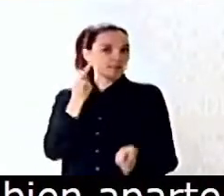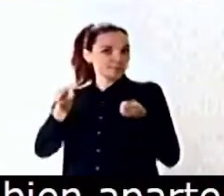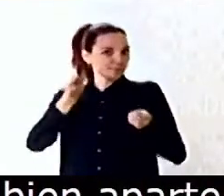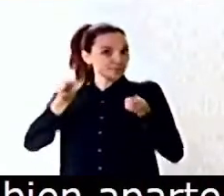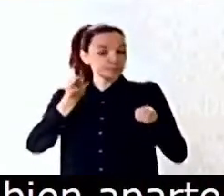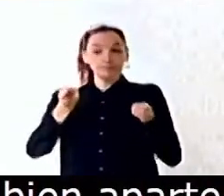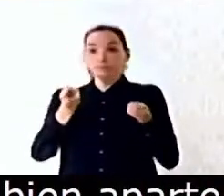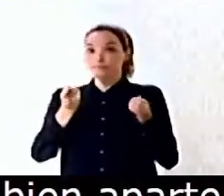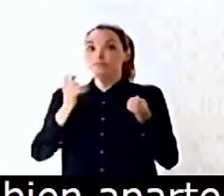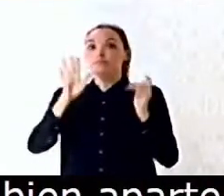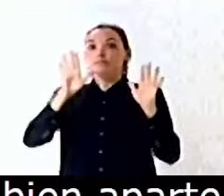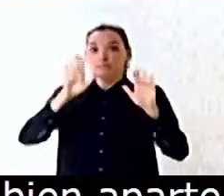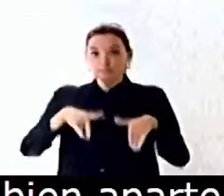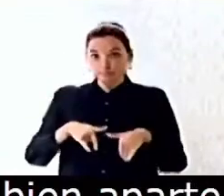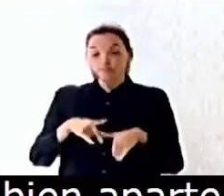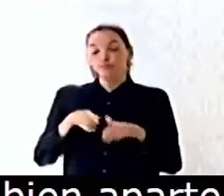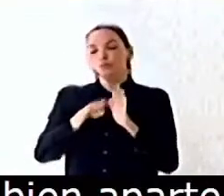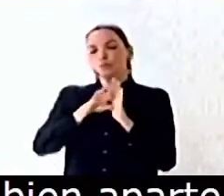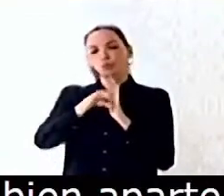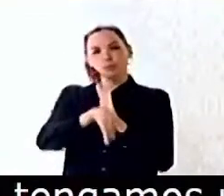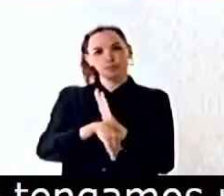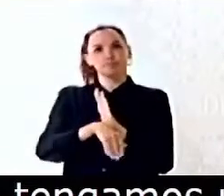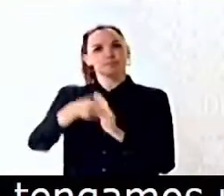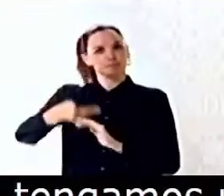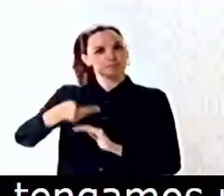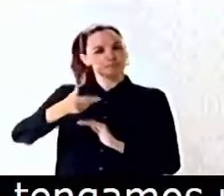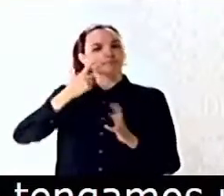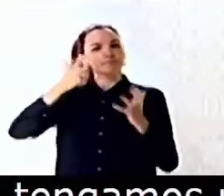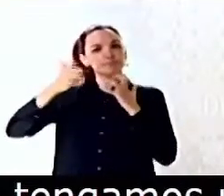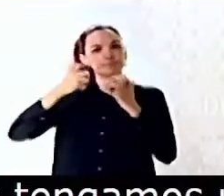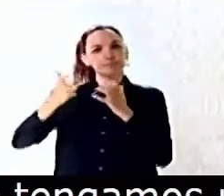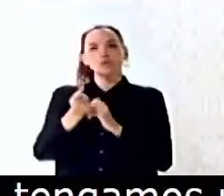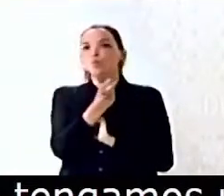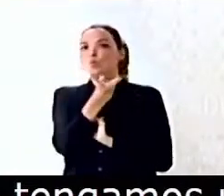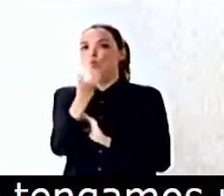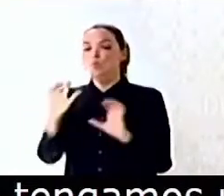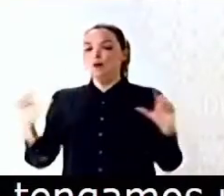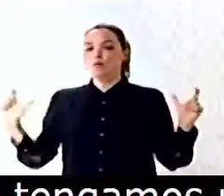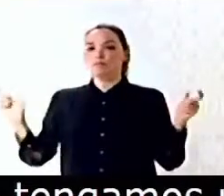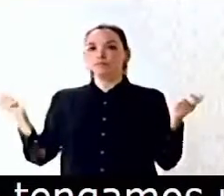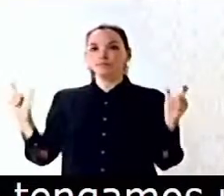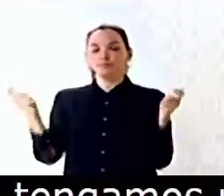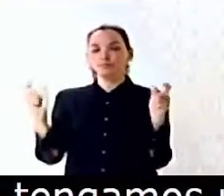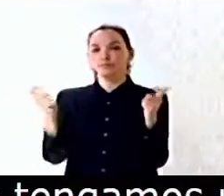tengamos un descenso muy importante de las cifras de incidencia acumulada,